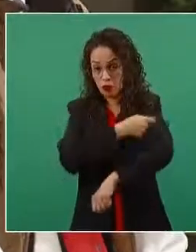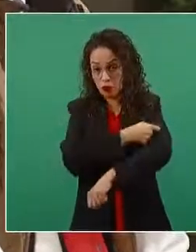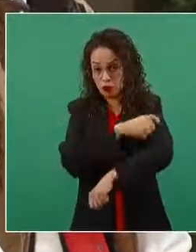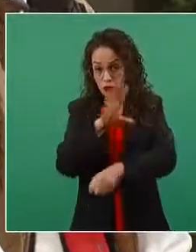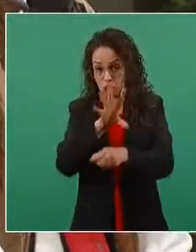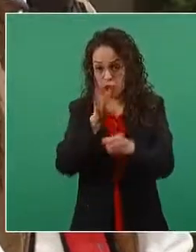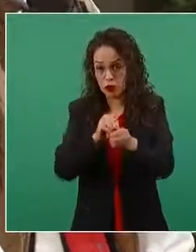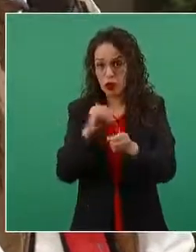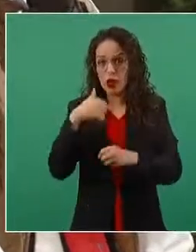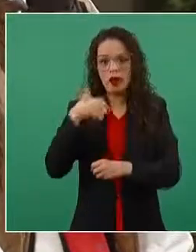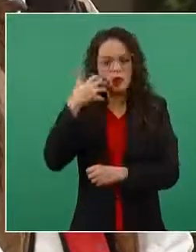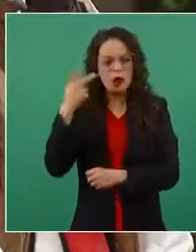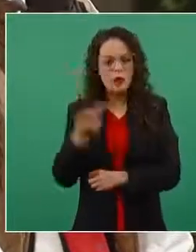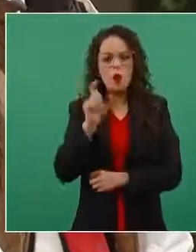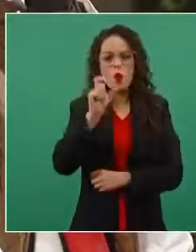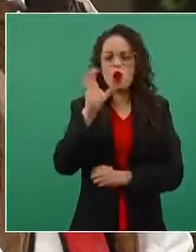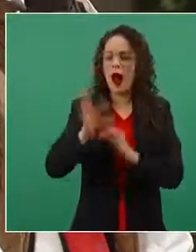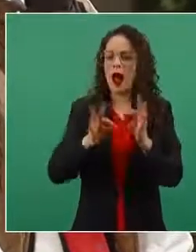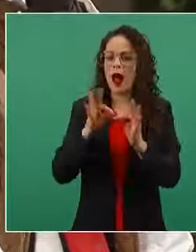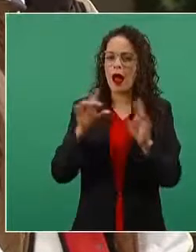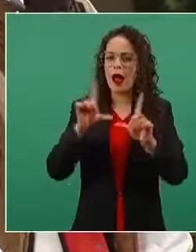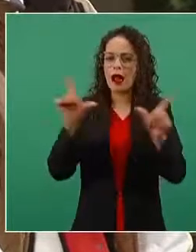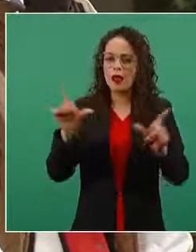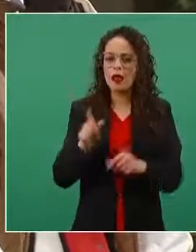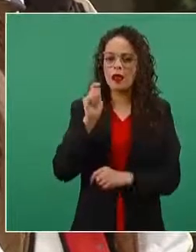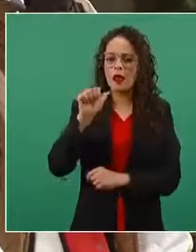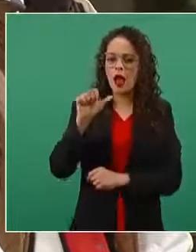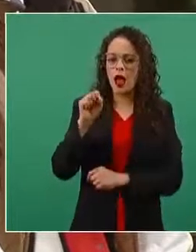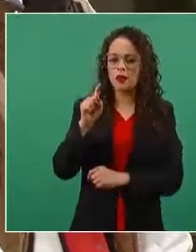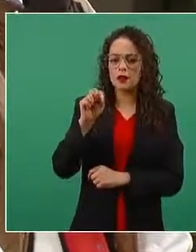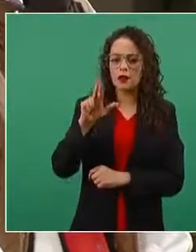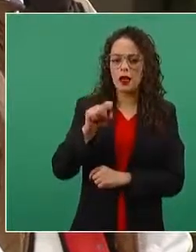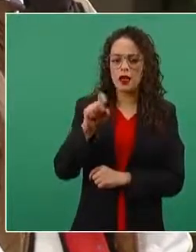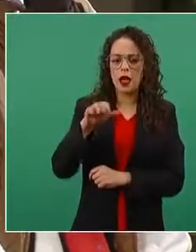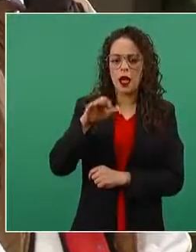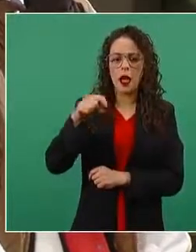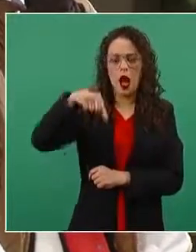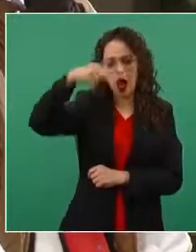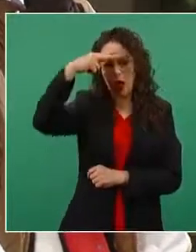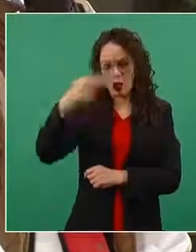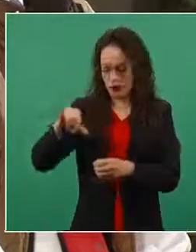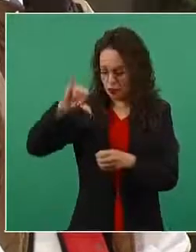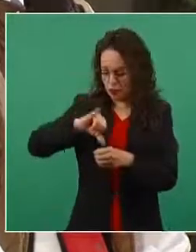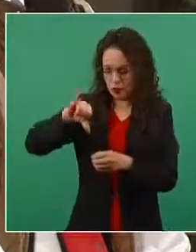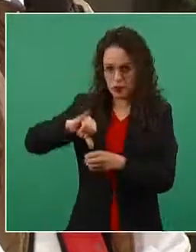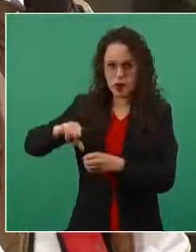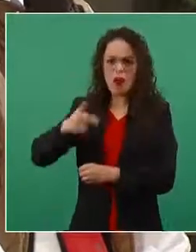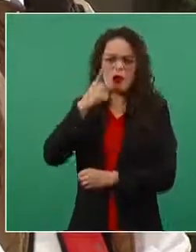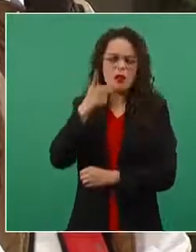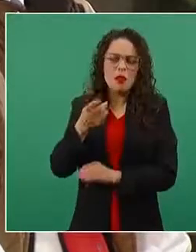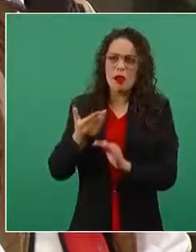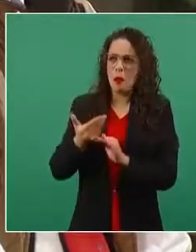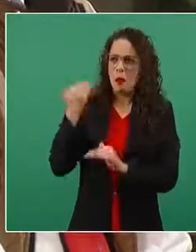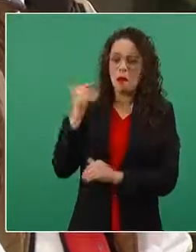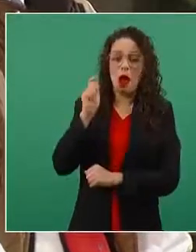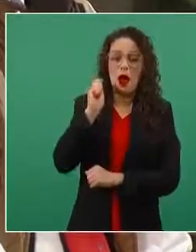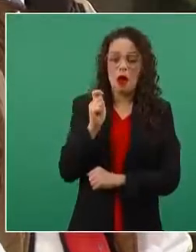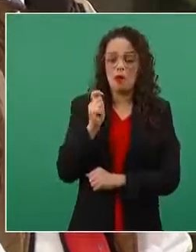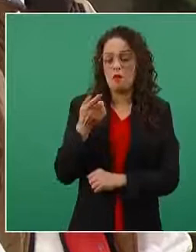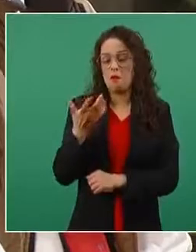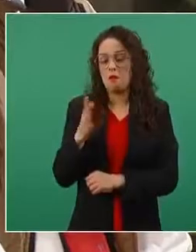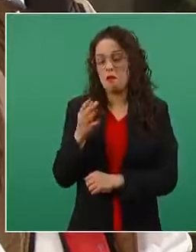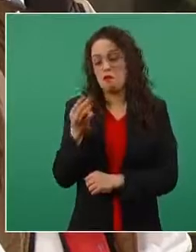estarían listas las de AstraZeneca que se están envasando en México. Se había dicho al principio que iba a ser entre marzo y abril. ¿Cuáles son